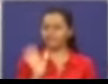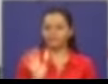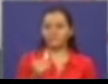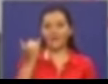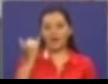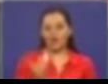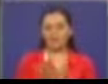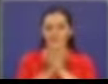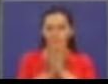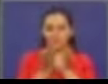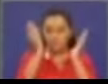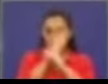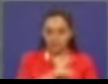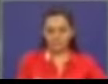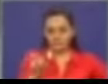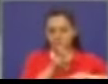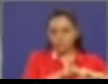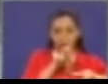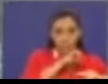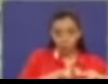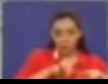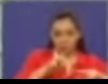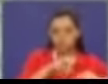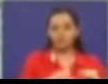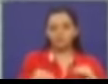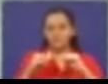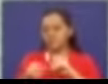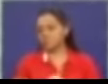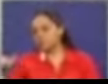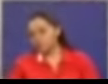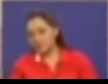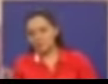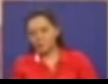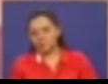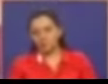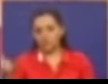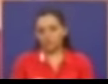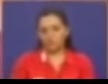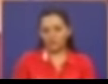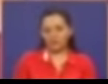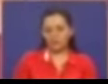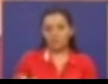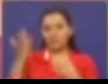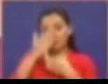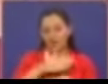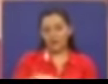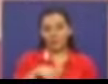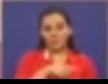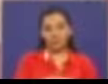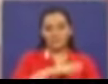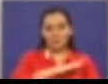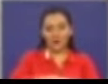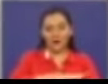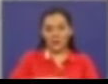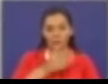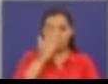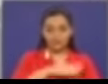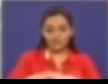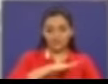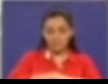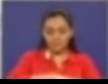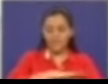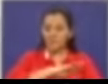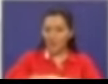estamos acabando los estudios para el puerto pesquero de Puerto López, acabando el malecón, ya prácticamente